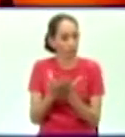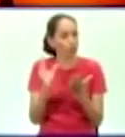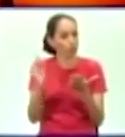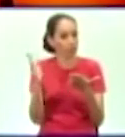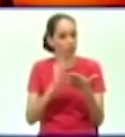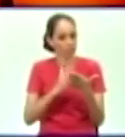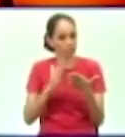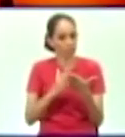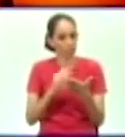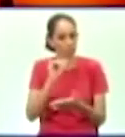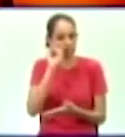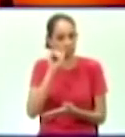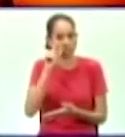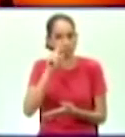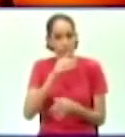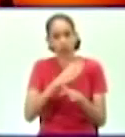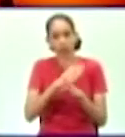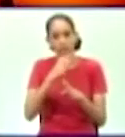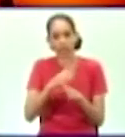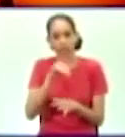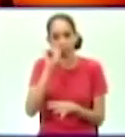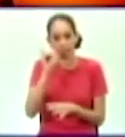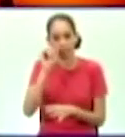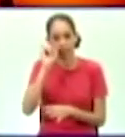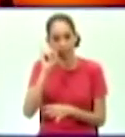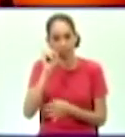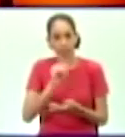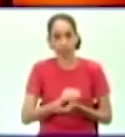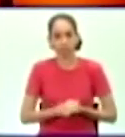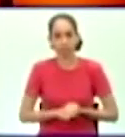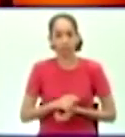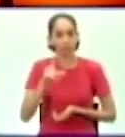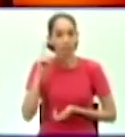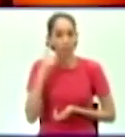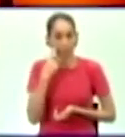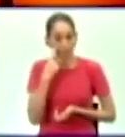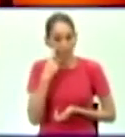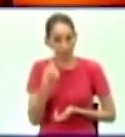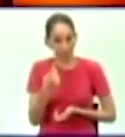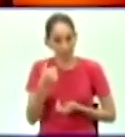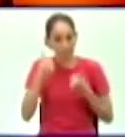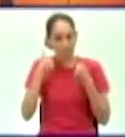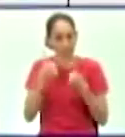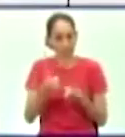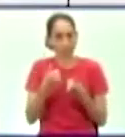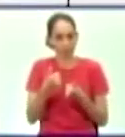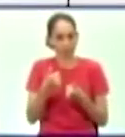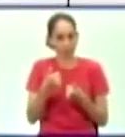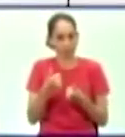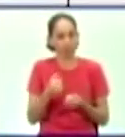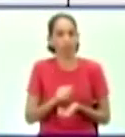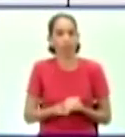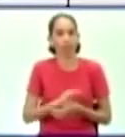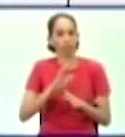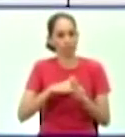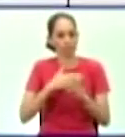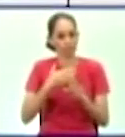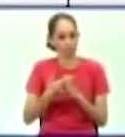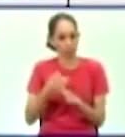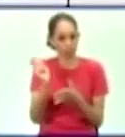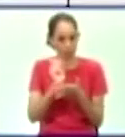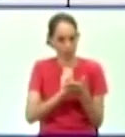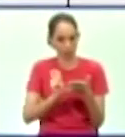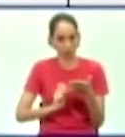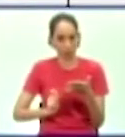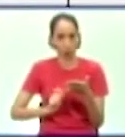76 de tu libro de texto. Escuchen bien, vamos a seguir trabajando con conocimientos ya